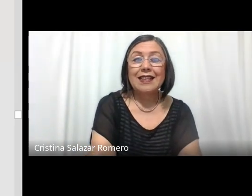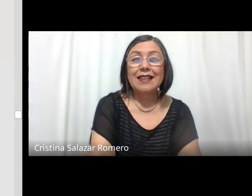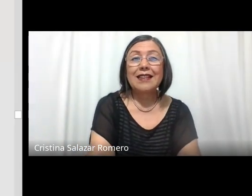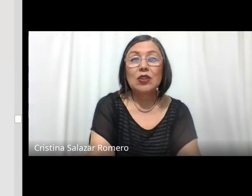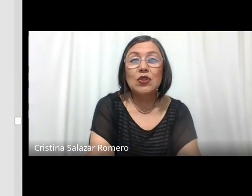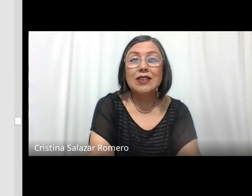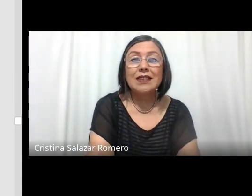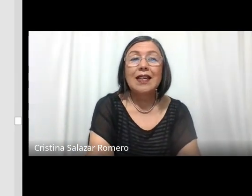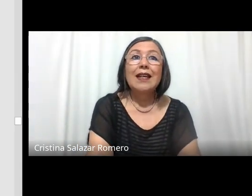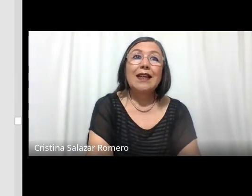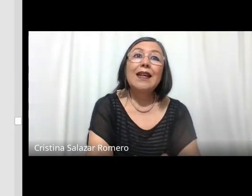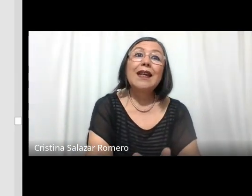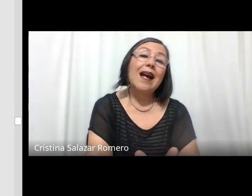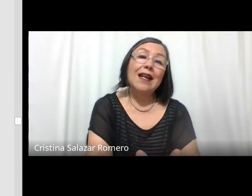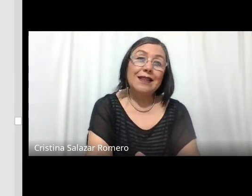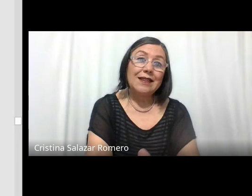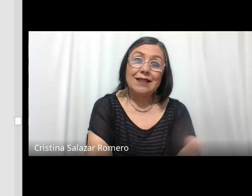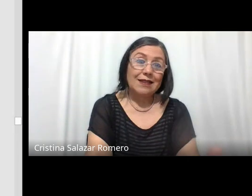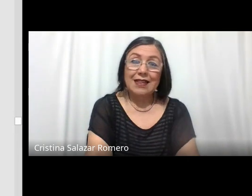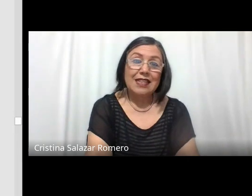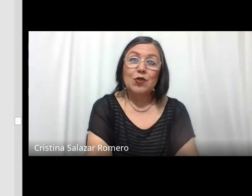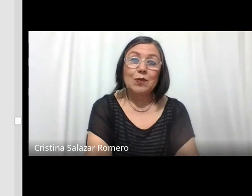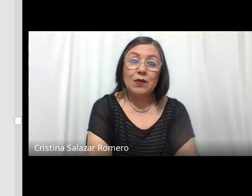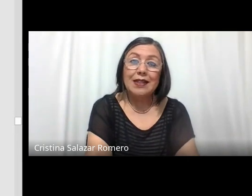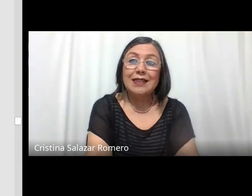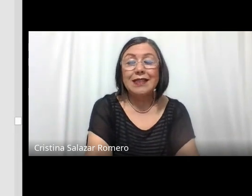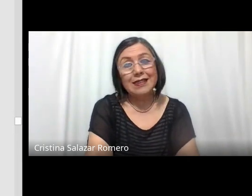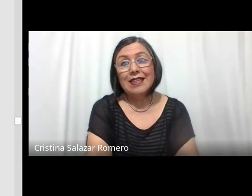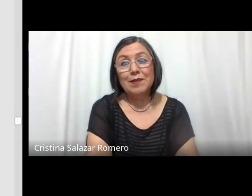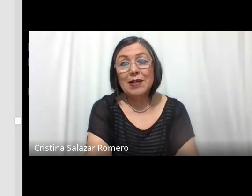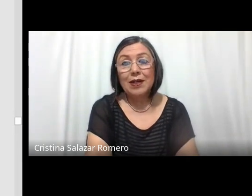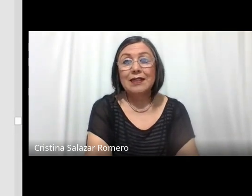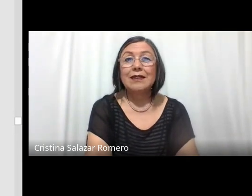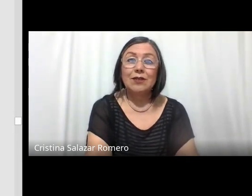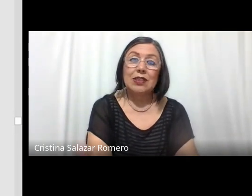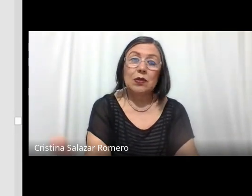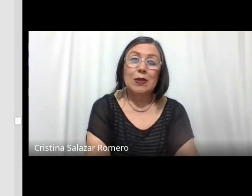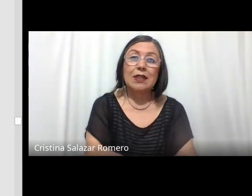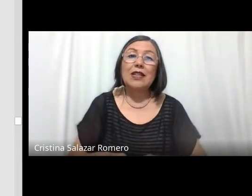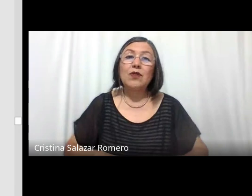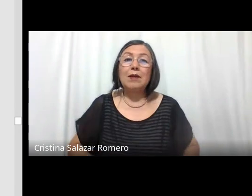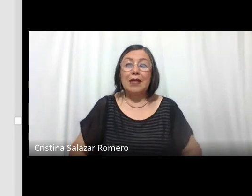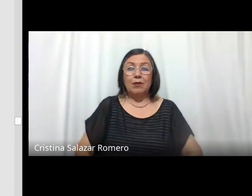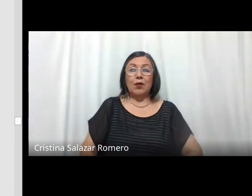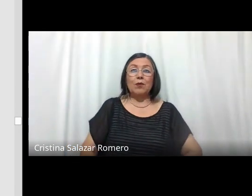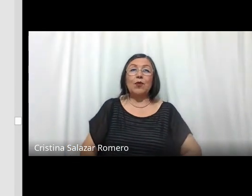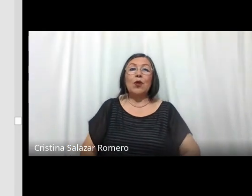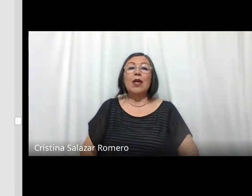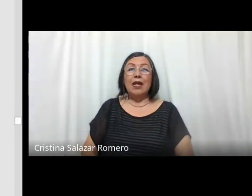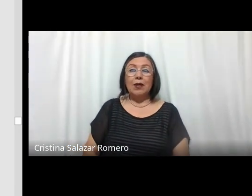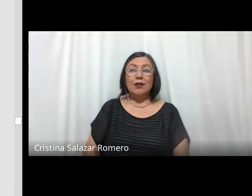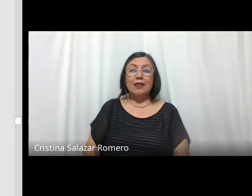Hay que entender que entonces que hay señas monomanuales y señas bimanuales, donde se utiliza una sola mano. Por